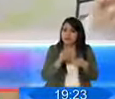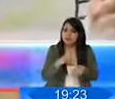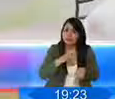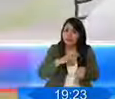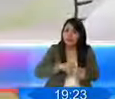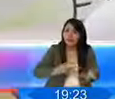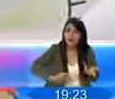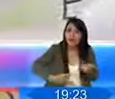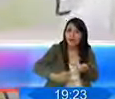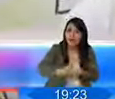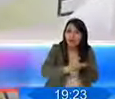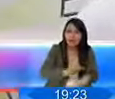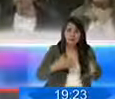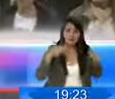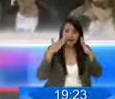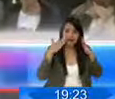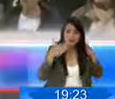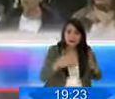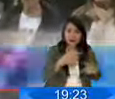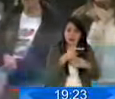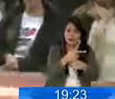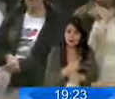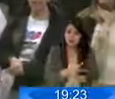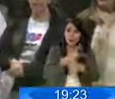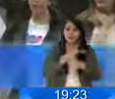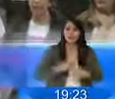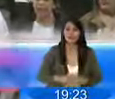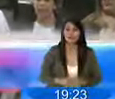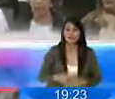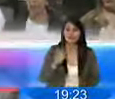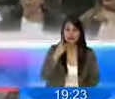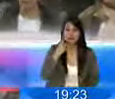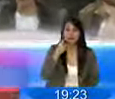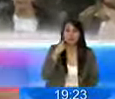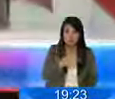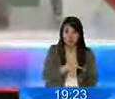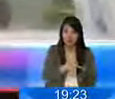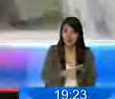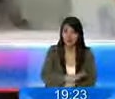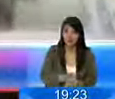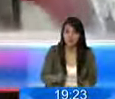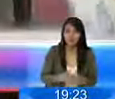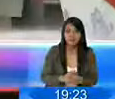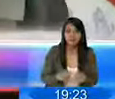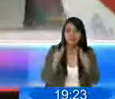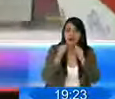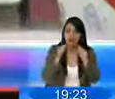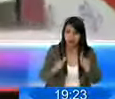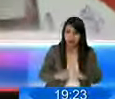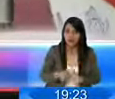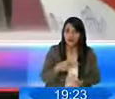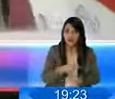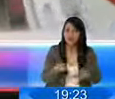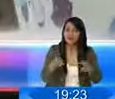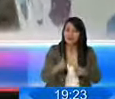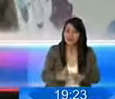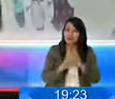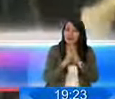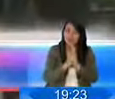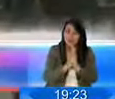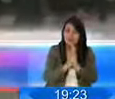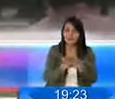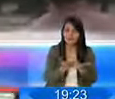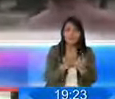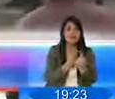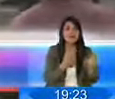queremos compartir el tiempo. Pero no solo los padres piden estar con sus hijos, los abuelitos de los niños son quienes también sufren